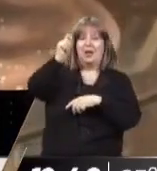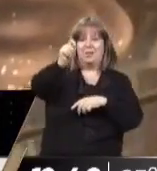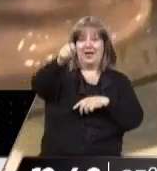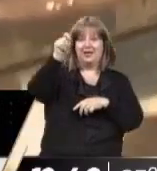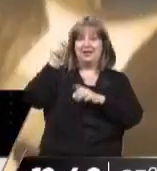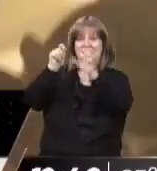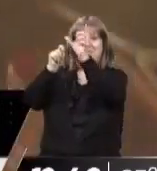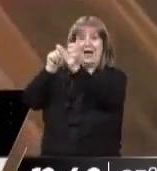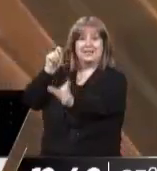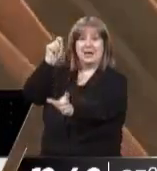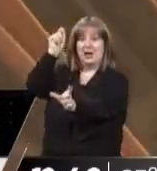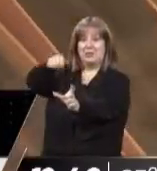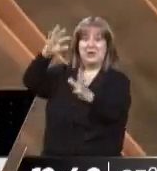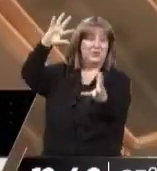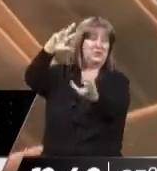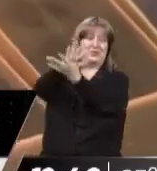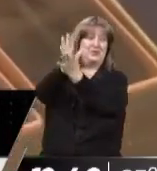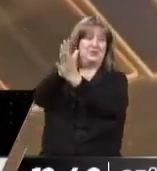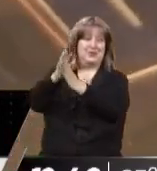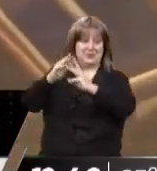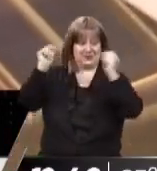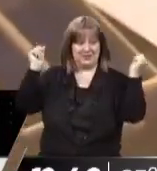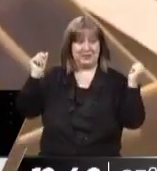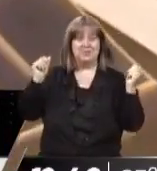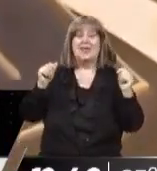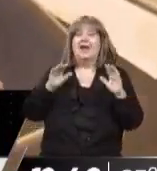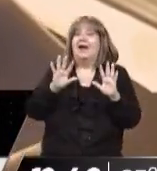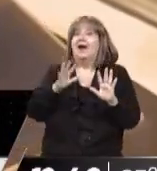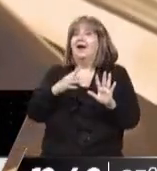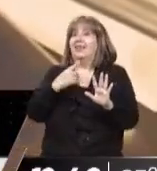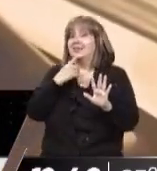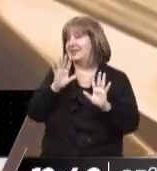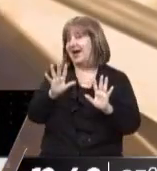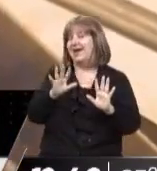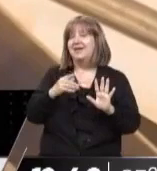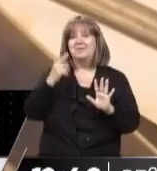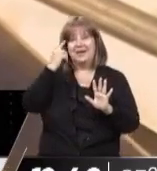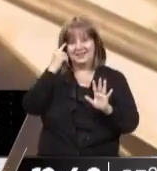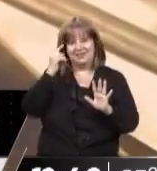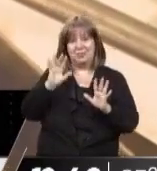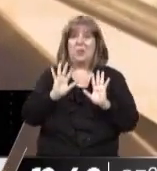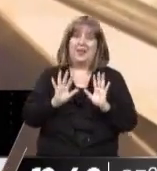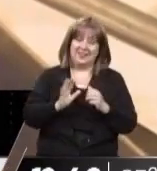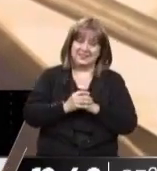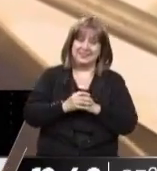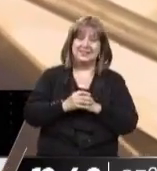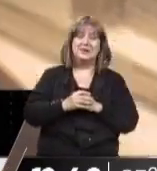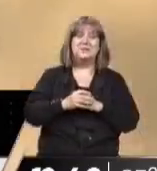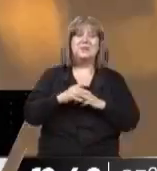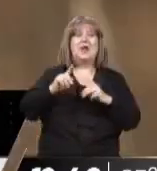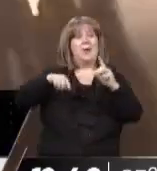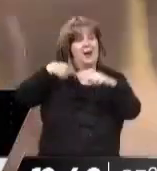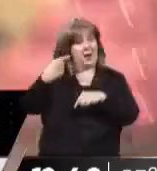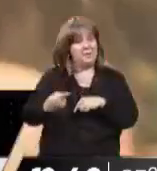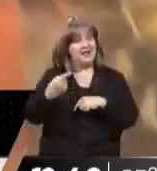par de cree, personas. Si uno cree, tiene magia. Bueno, así que hay que creer. Eso me dijo Liliana Bodoc, imagínate. Bueno, volvemos a Batman. Mañana es el